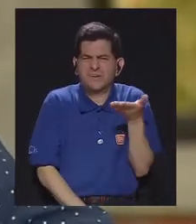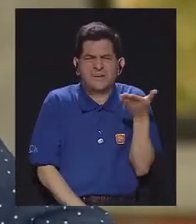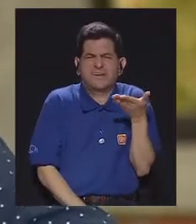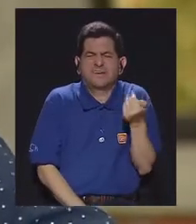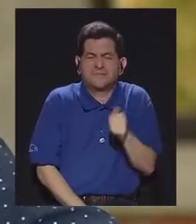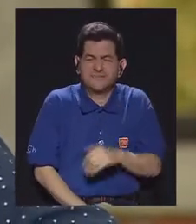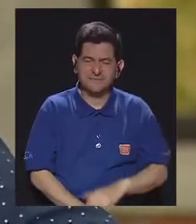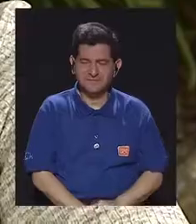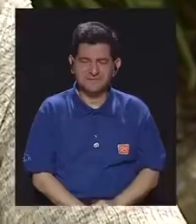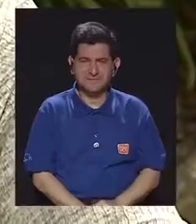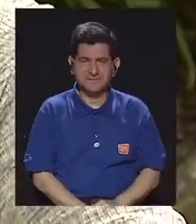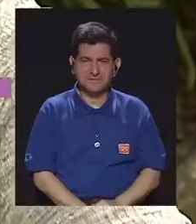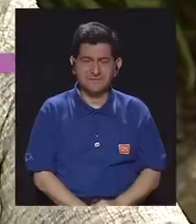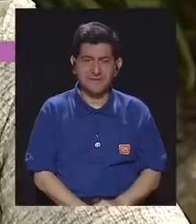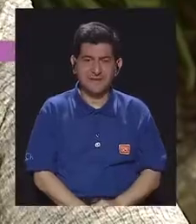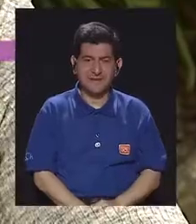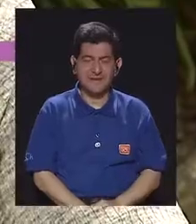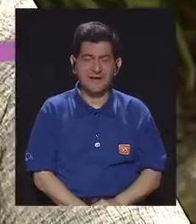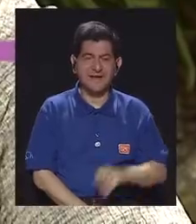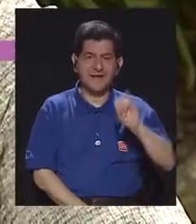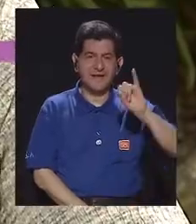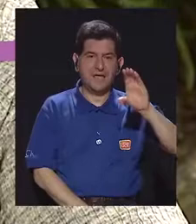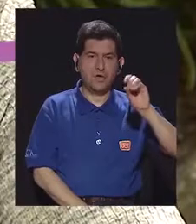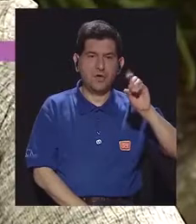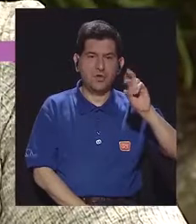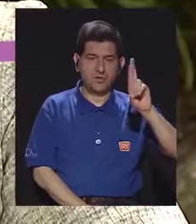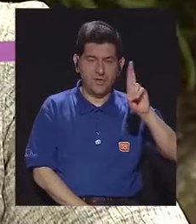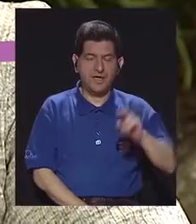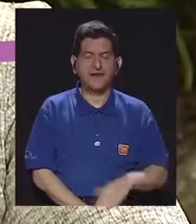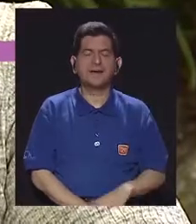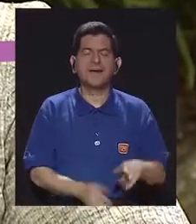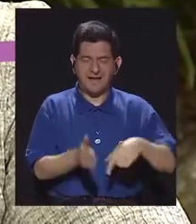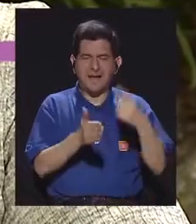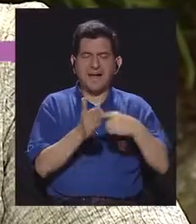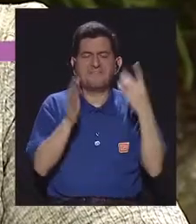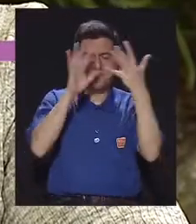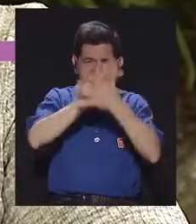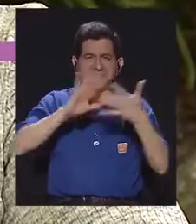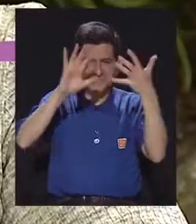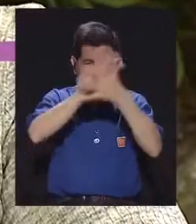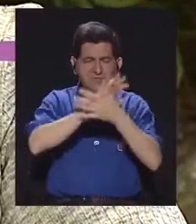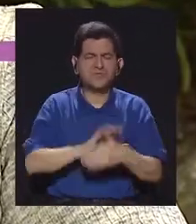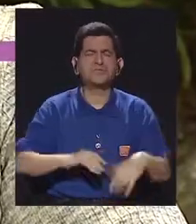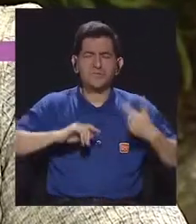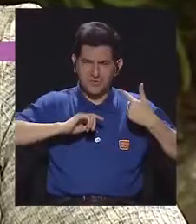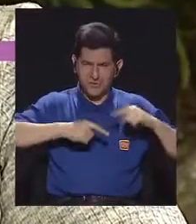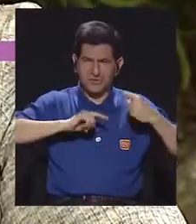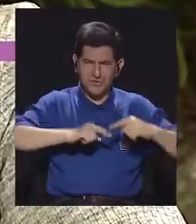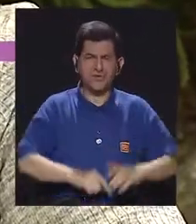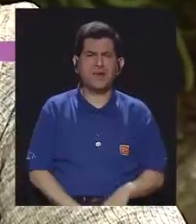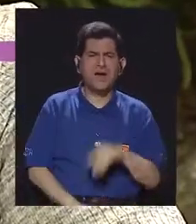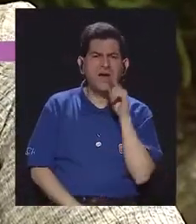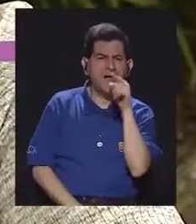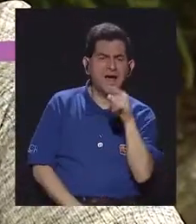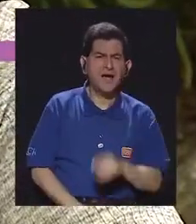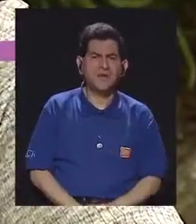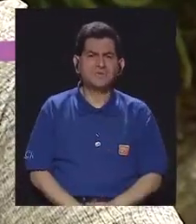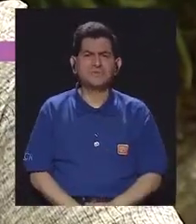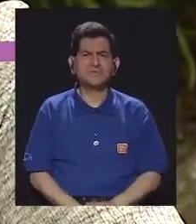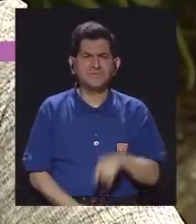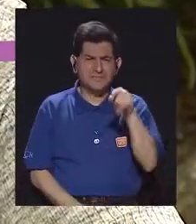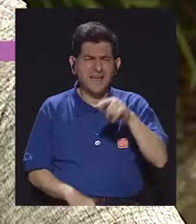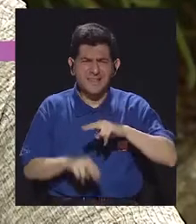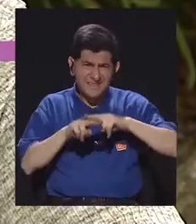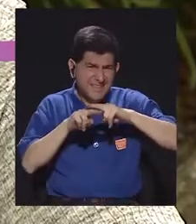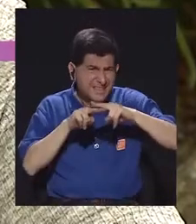Deporte y la Recreación? El ICODER, vos sabes que todavía nos confunden. Y qué doloroso es, porque dicen, ustedes son el